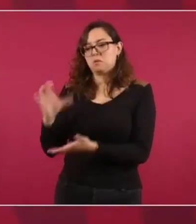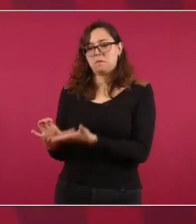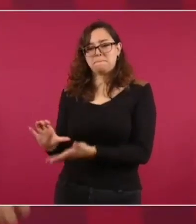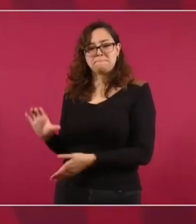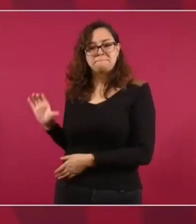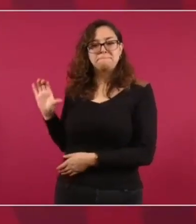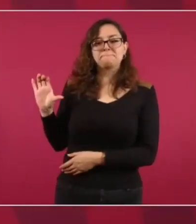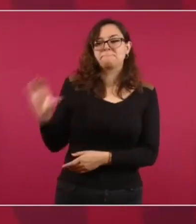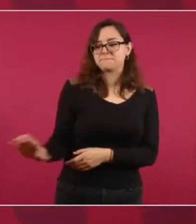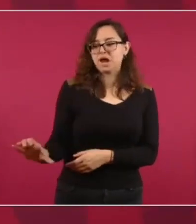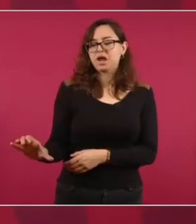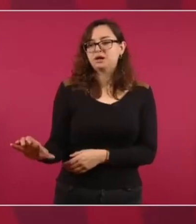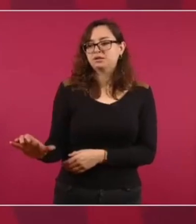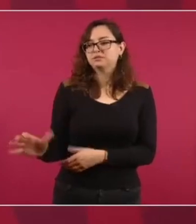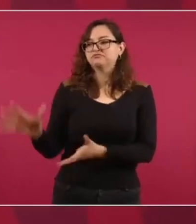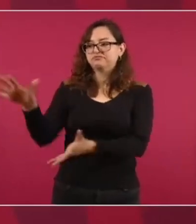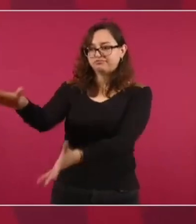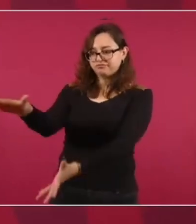y entregar